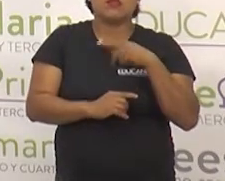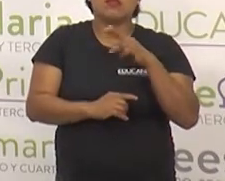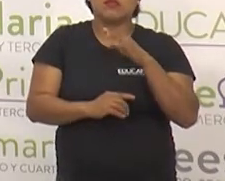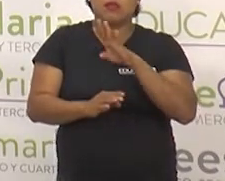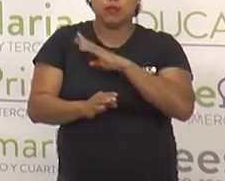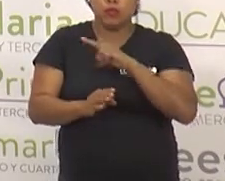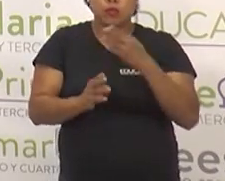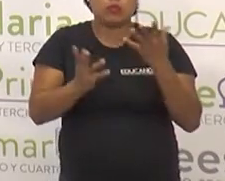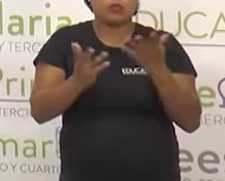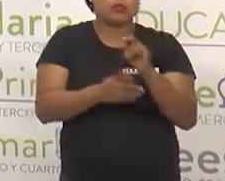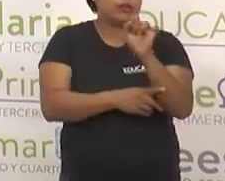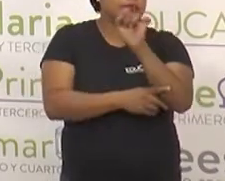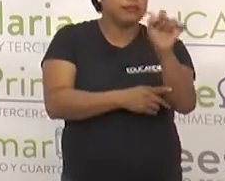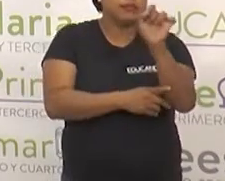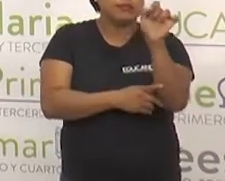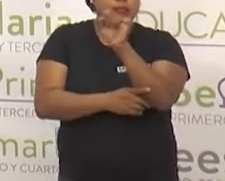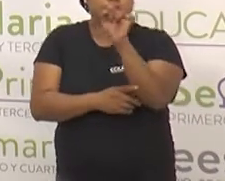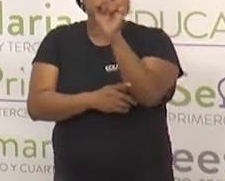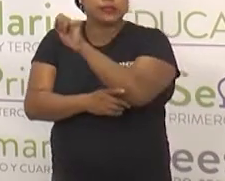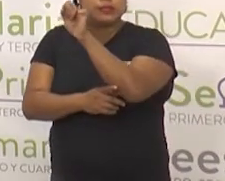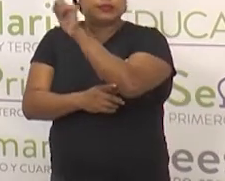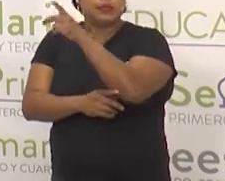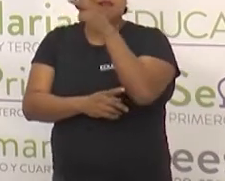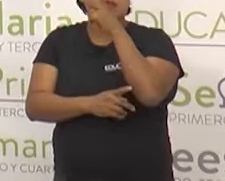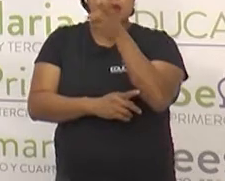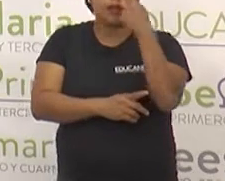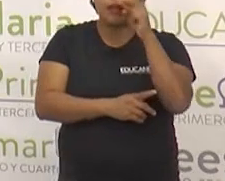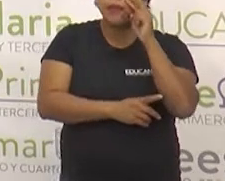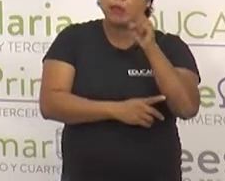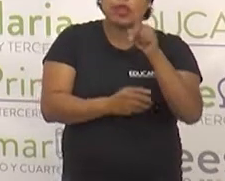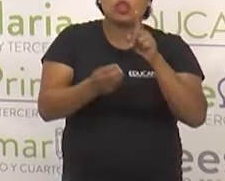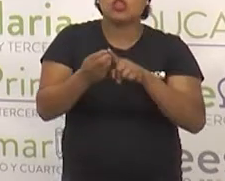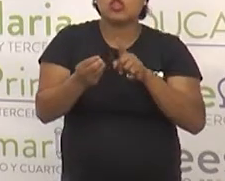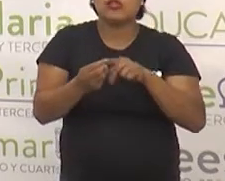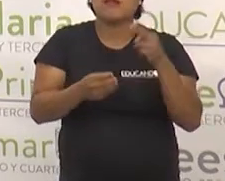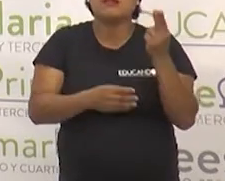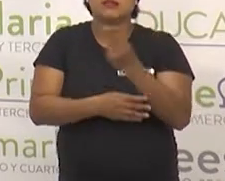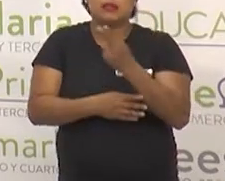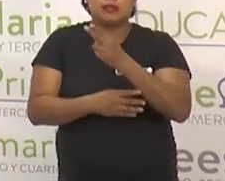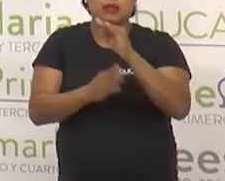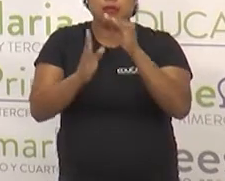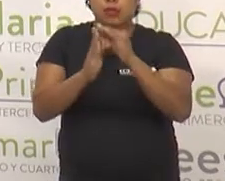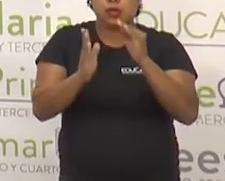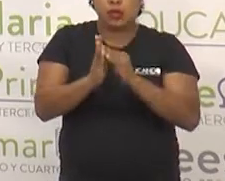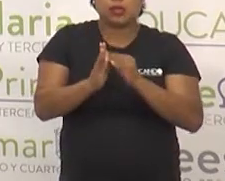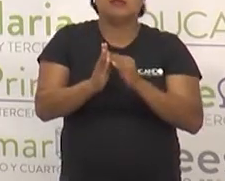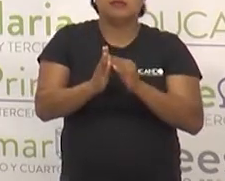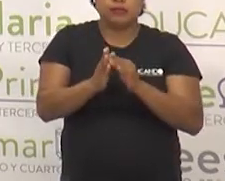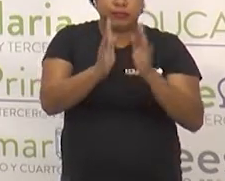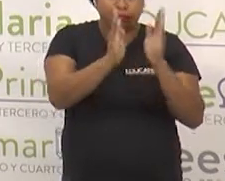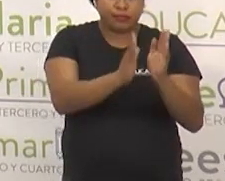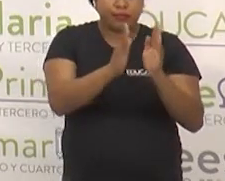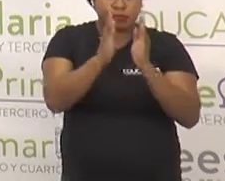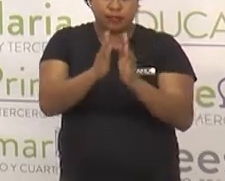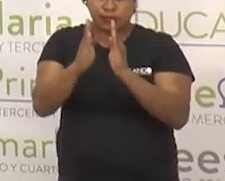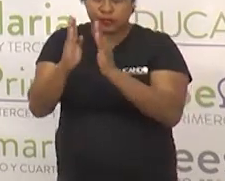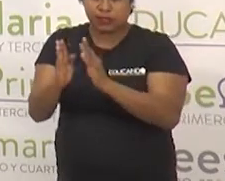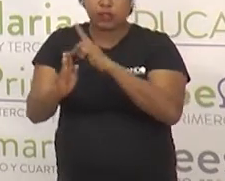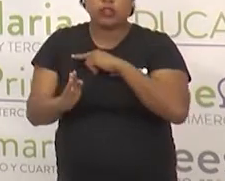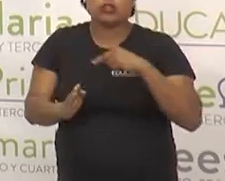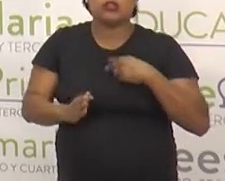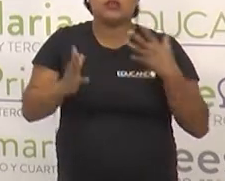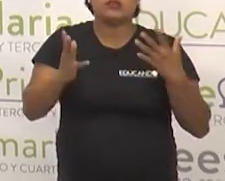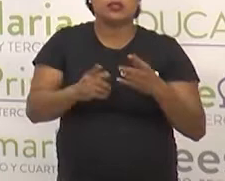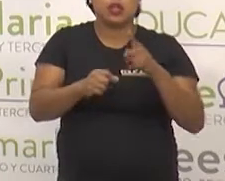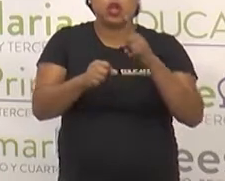a subrayar las palabras para ver dónde necesitamos poner espacios. Lo vamos a hacer